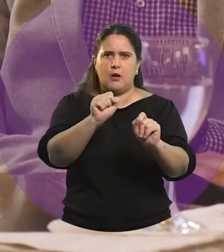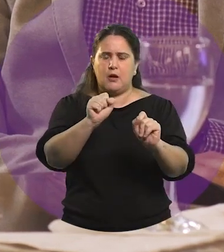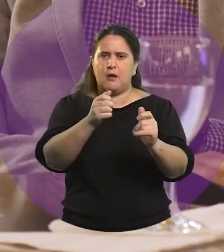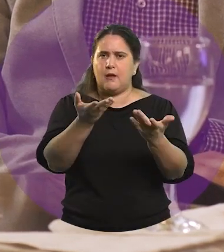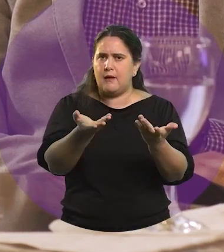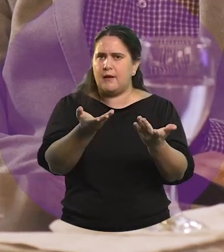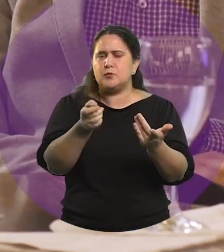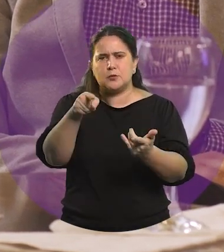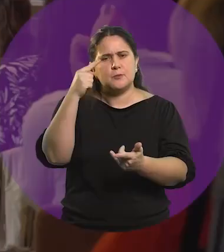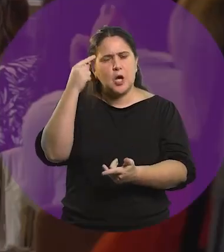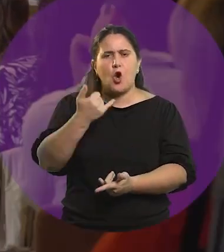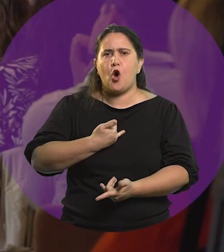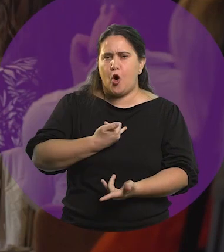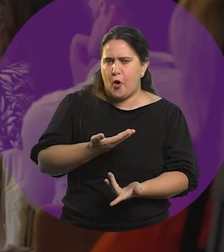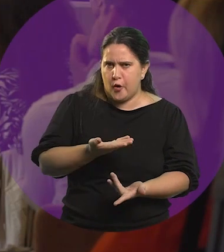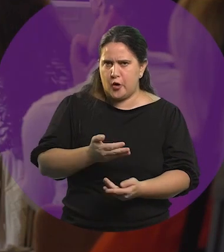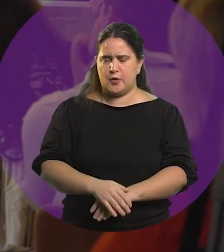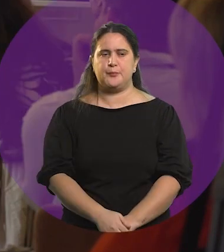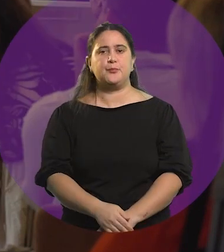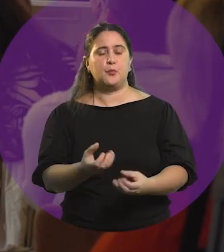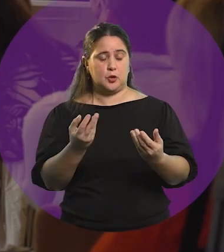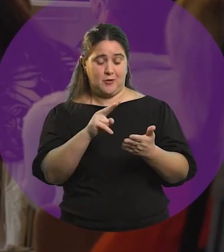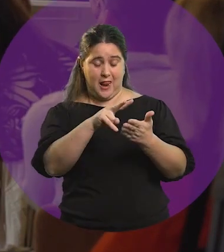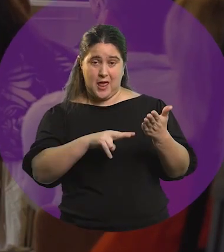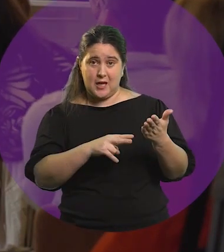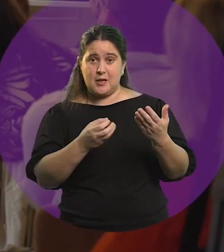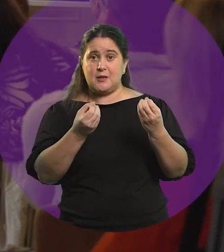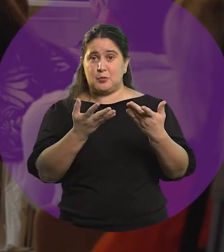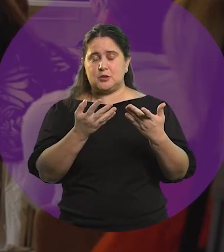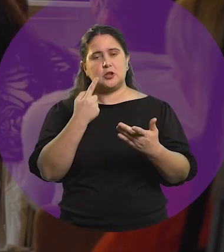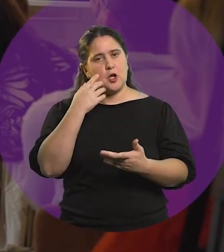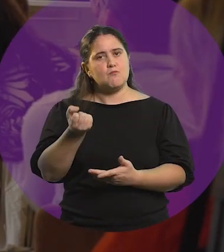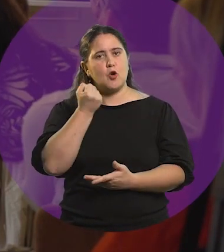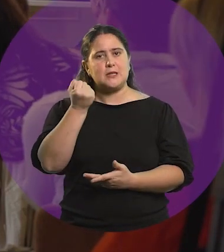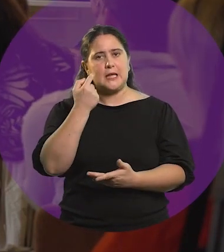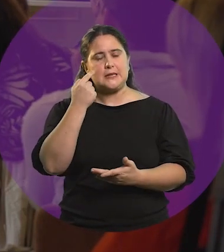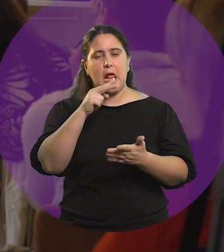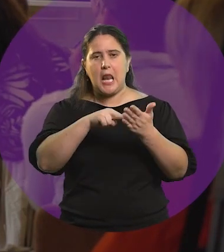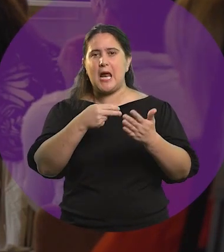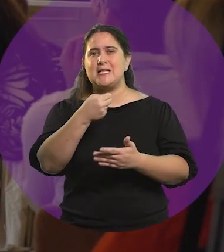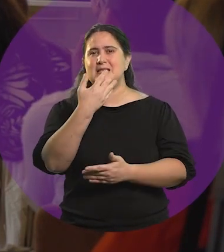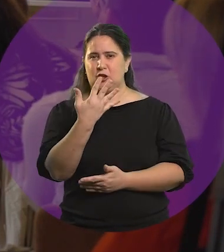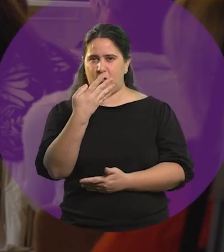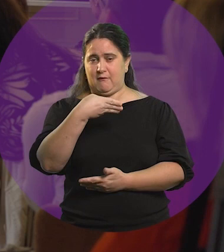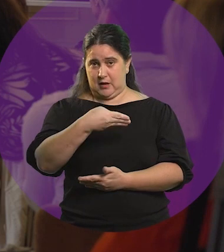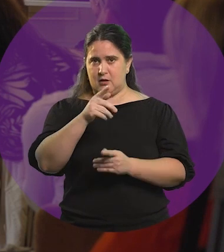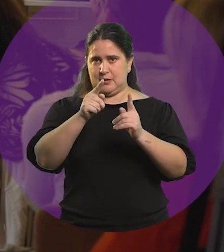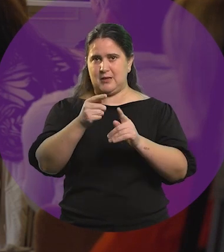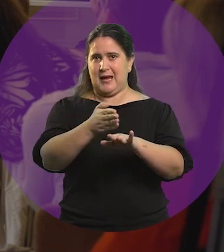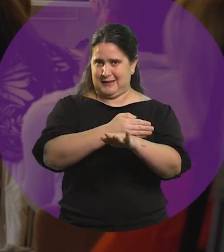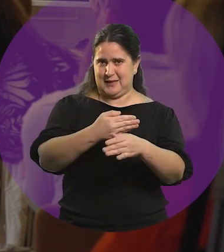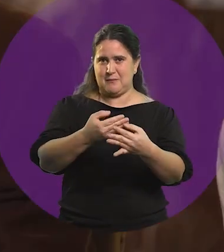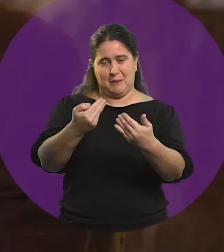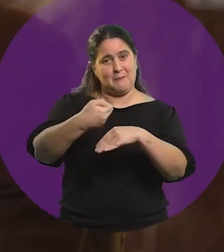relación con estos temas? Bien, permítanme leer, pues me parece importante leer el 5B, que además era